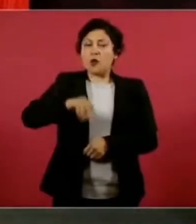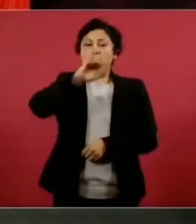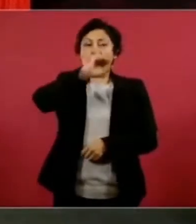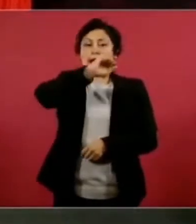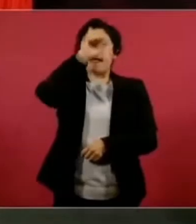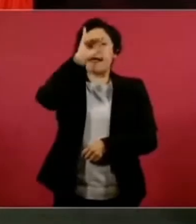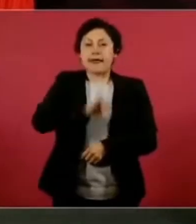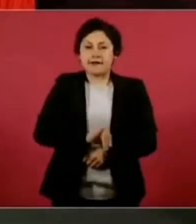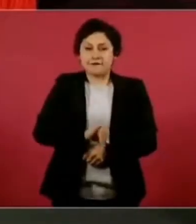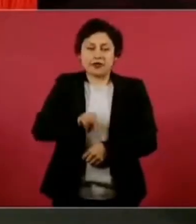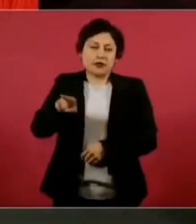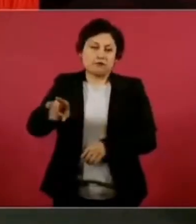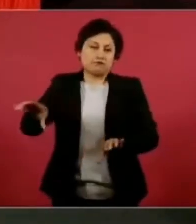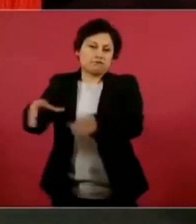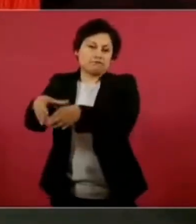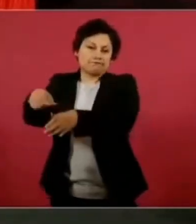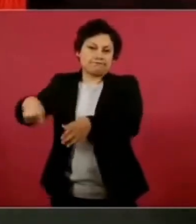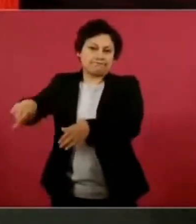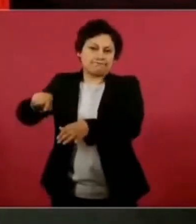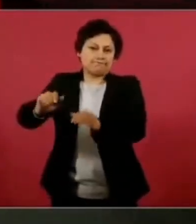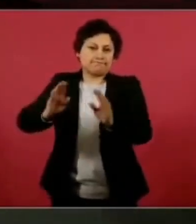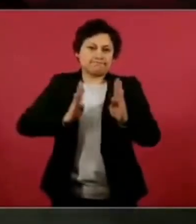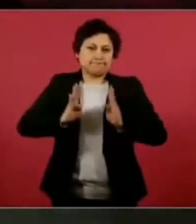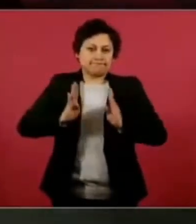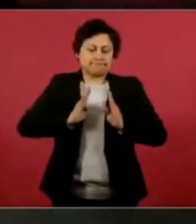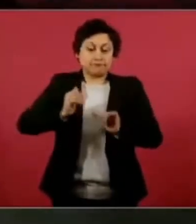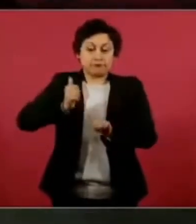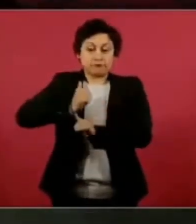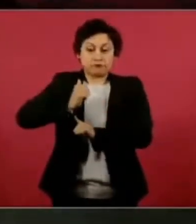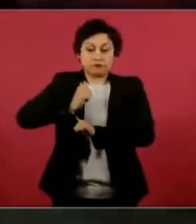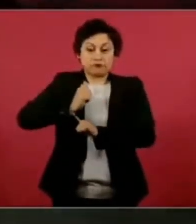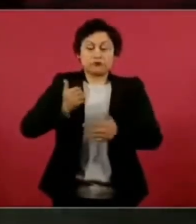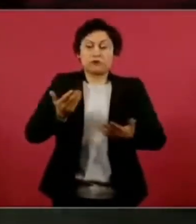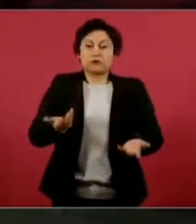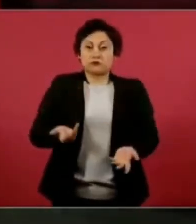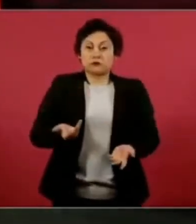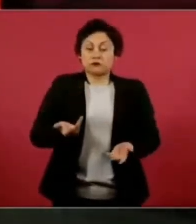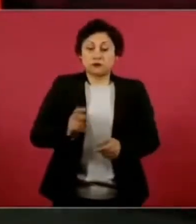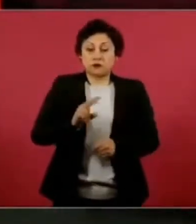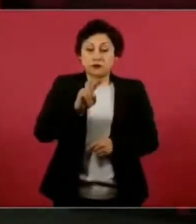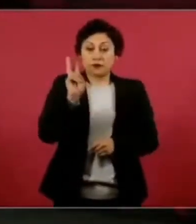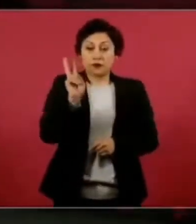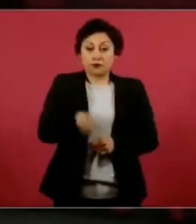Las decisiones que más han manchado al ejército